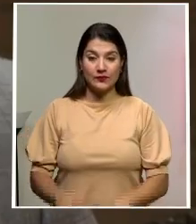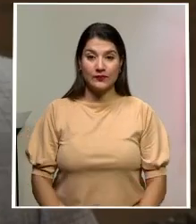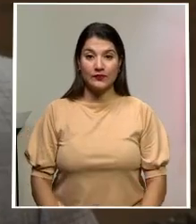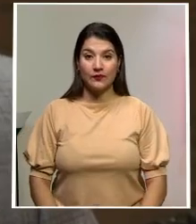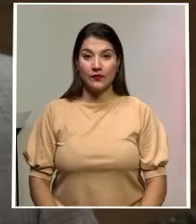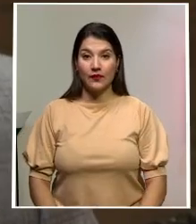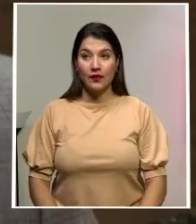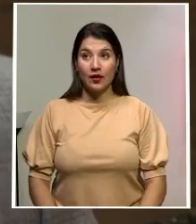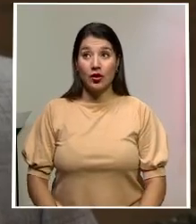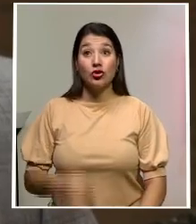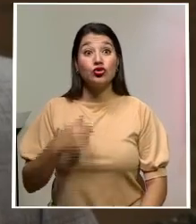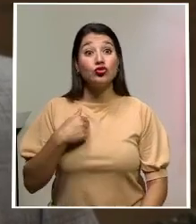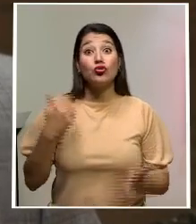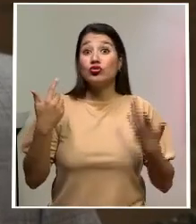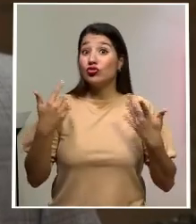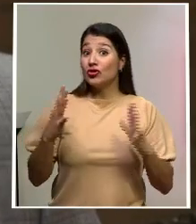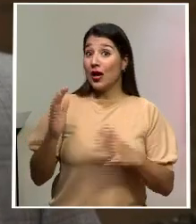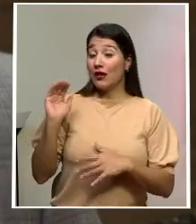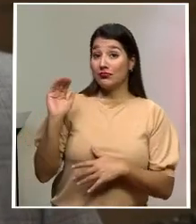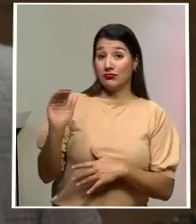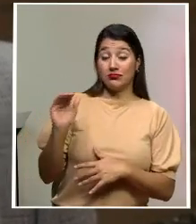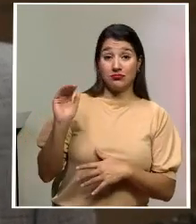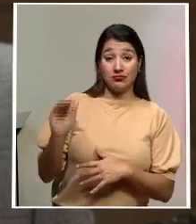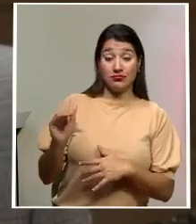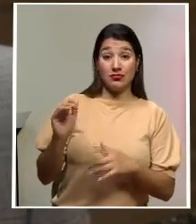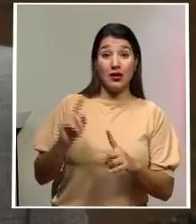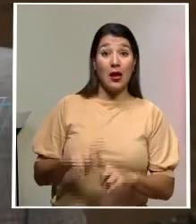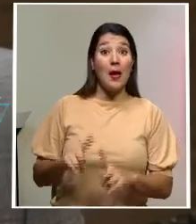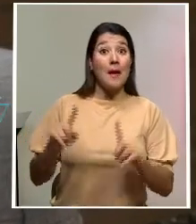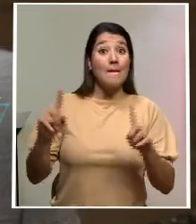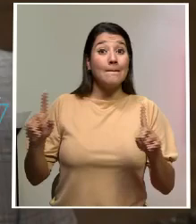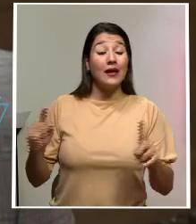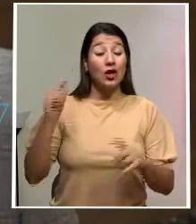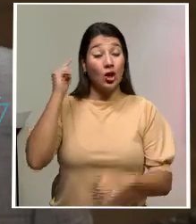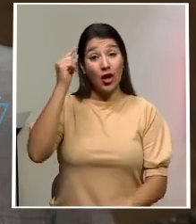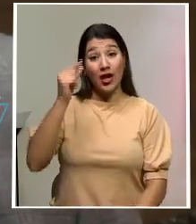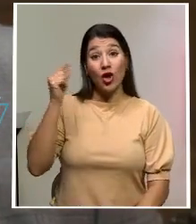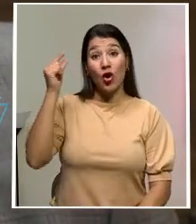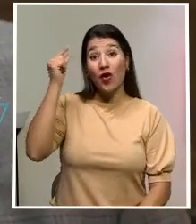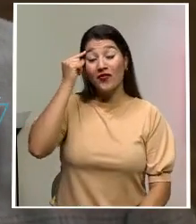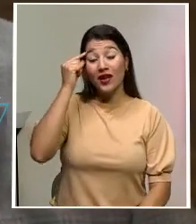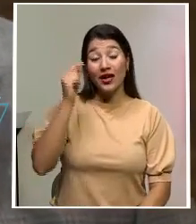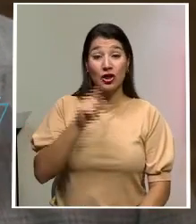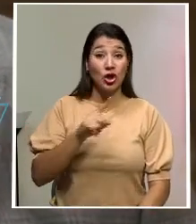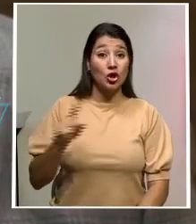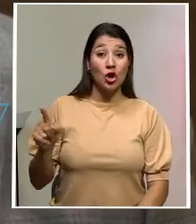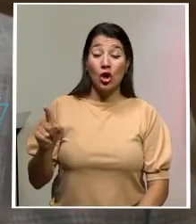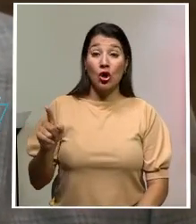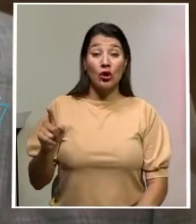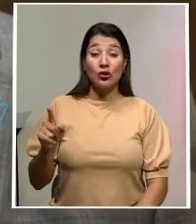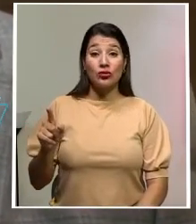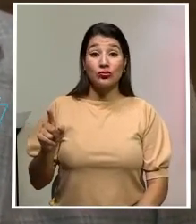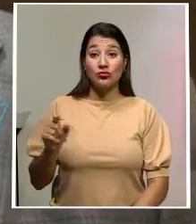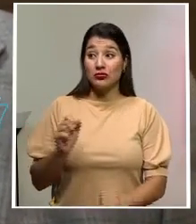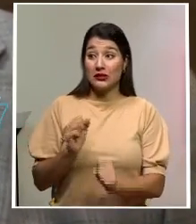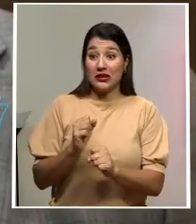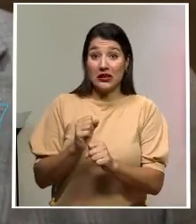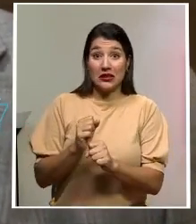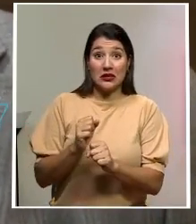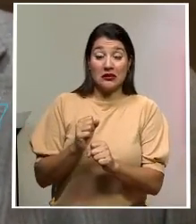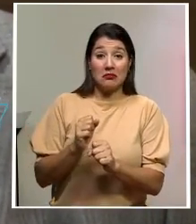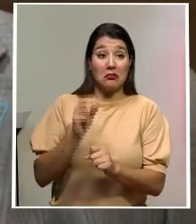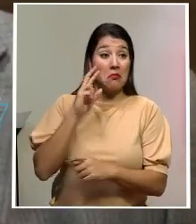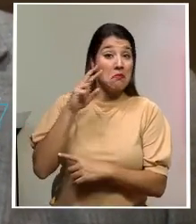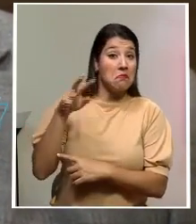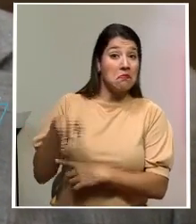Lo advertí, sin embargo, el Ejecutivo no hizo acopio de